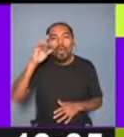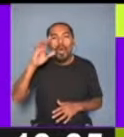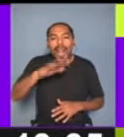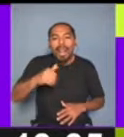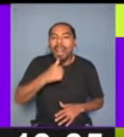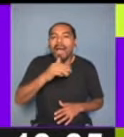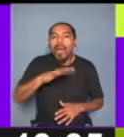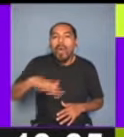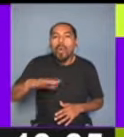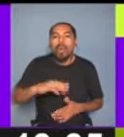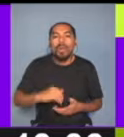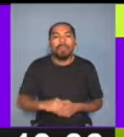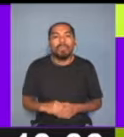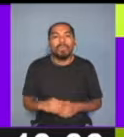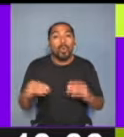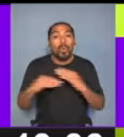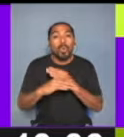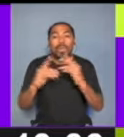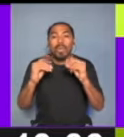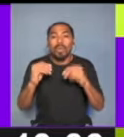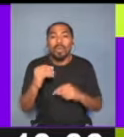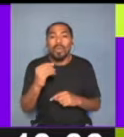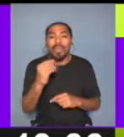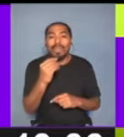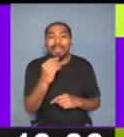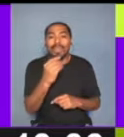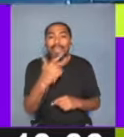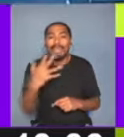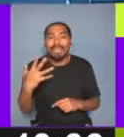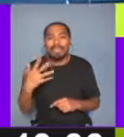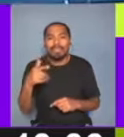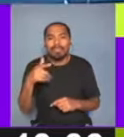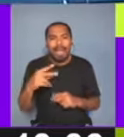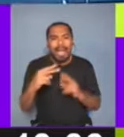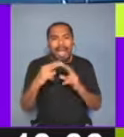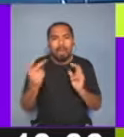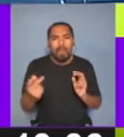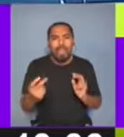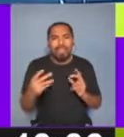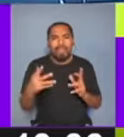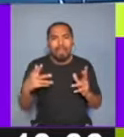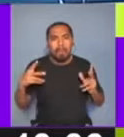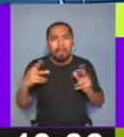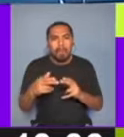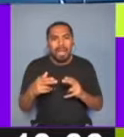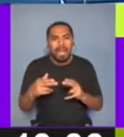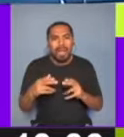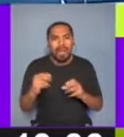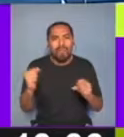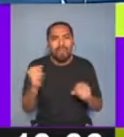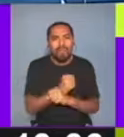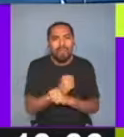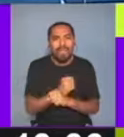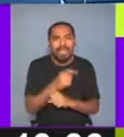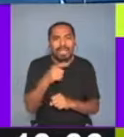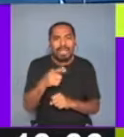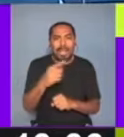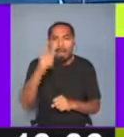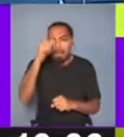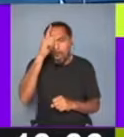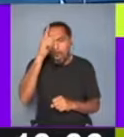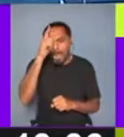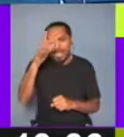el donde se cortó fue el puente Payo Ahí vi provincia hizo la la la transitabilidad